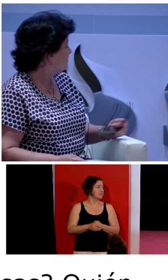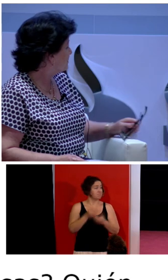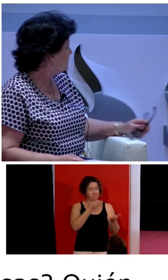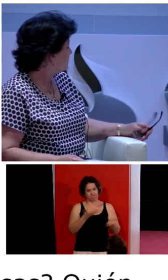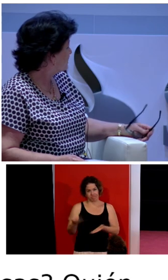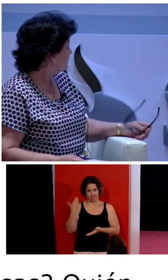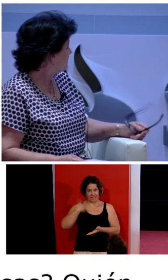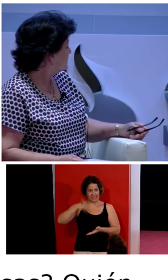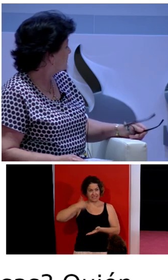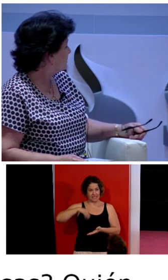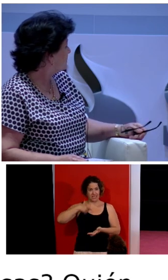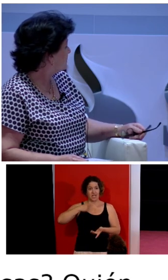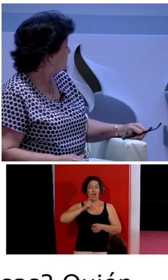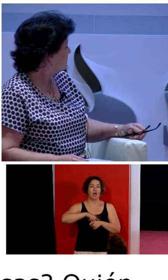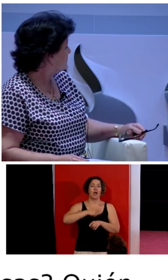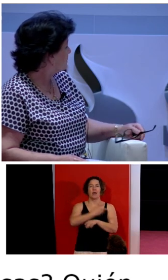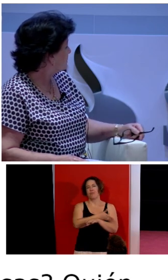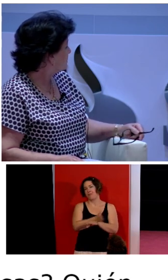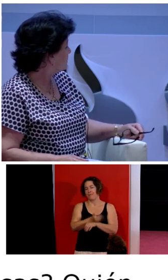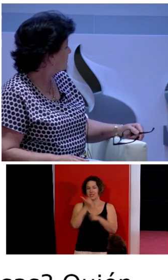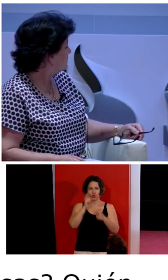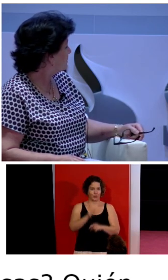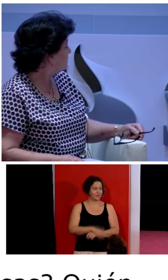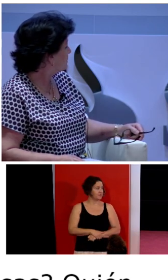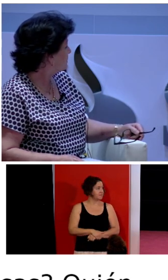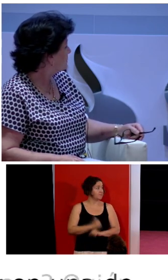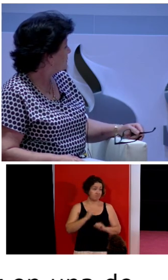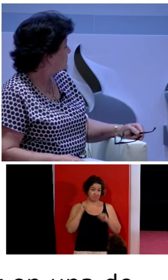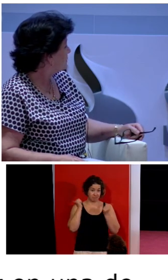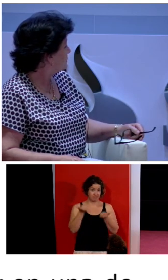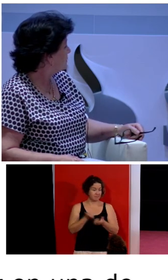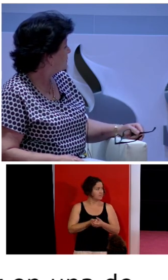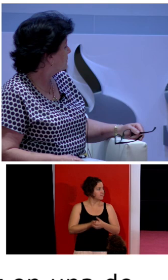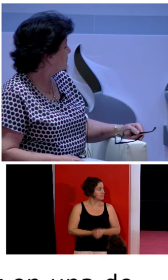ya, y así no les hacemos esperar. Comenzamos.